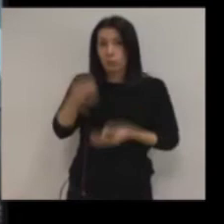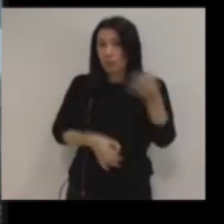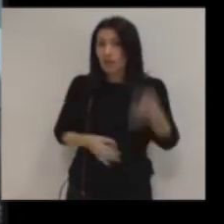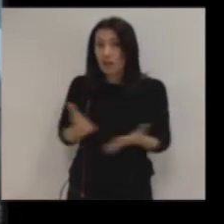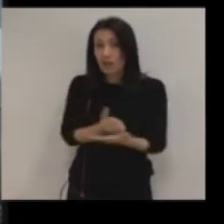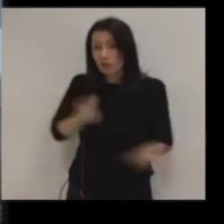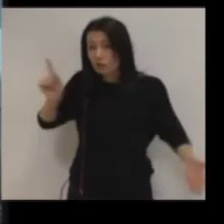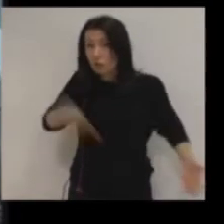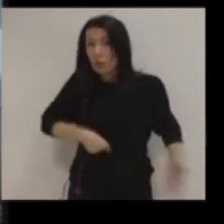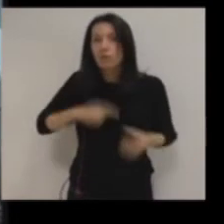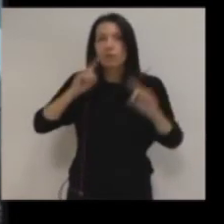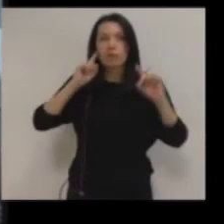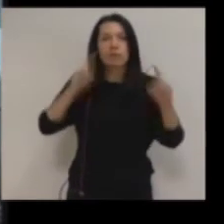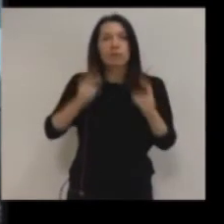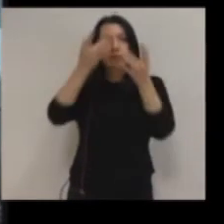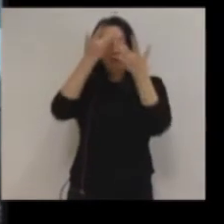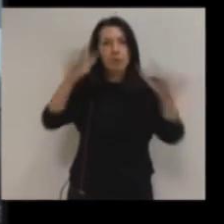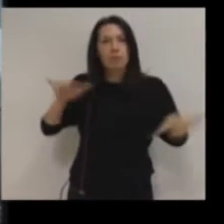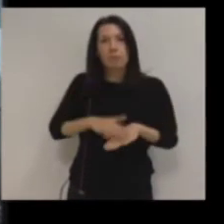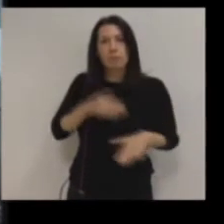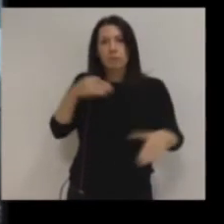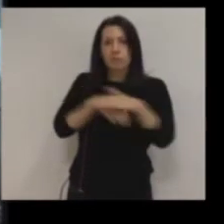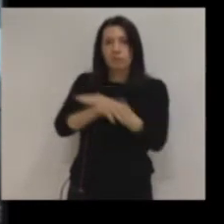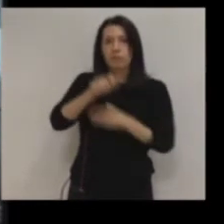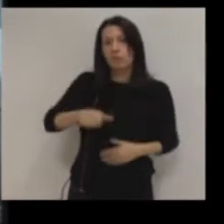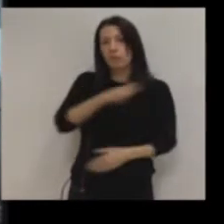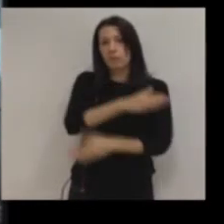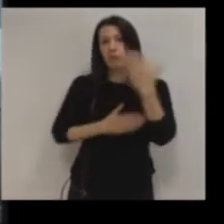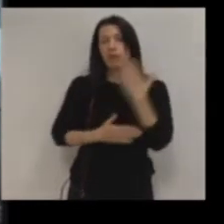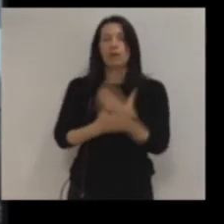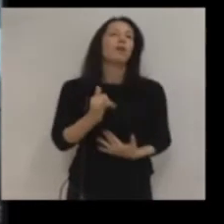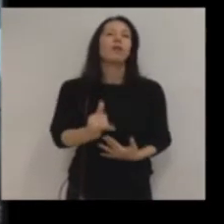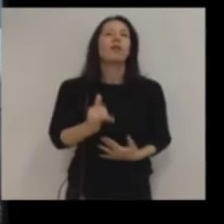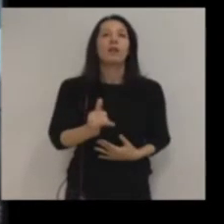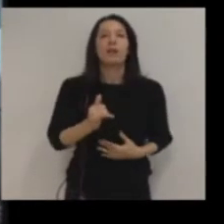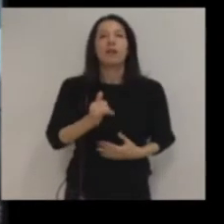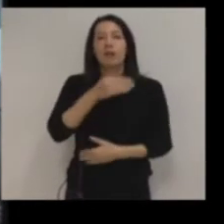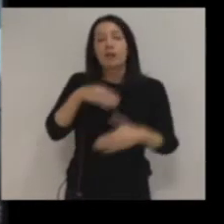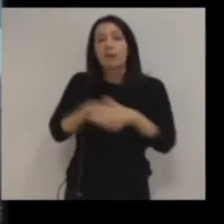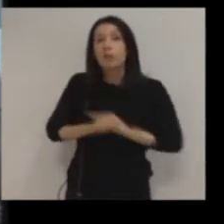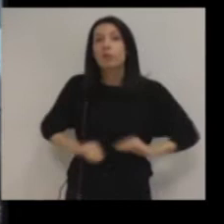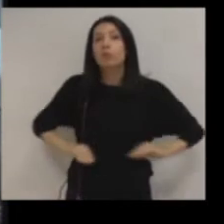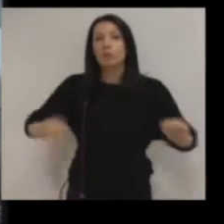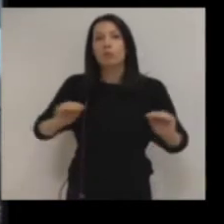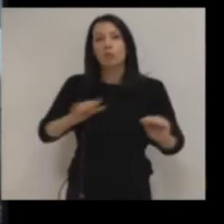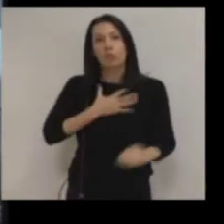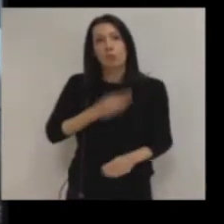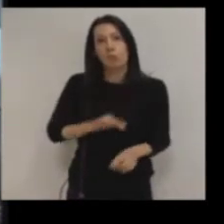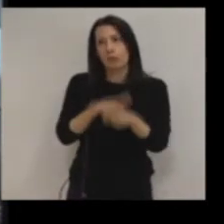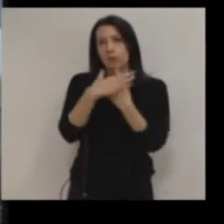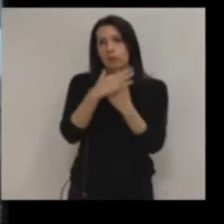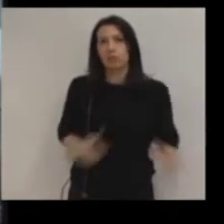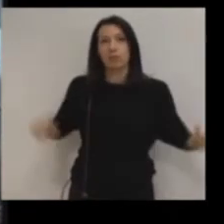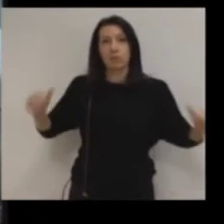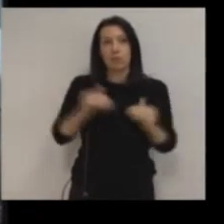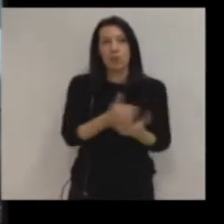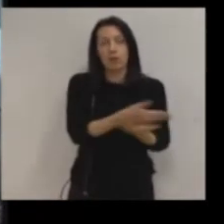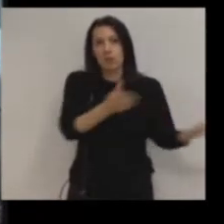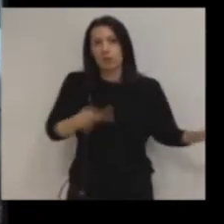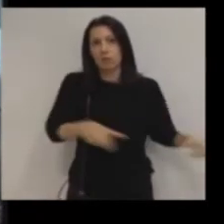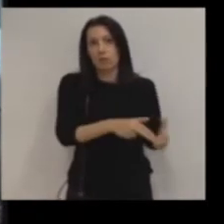jurisdiccionales, para que el acceso de las personas con discapacidad fuera en condiciones de igualdad con el resto.